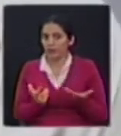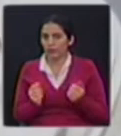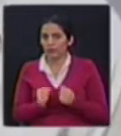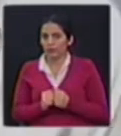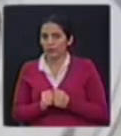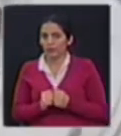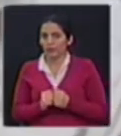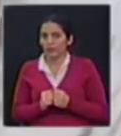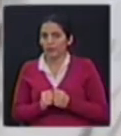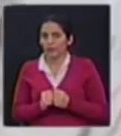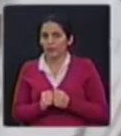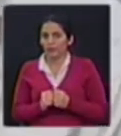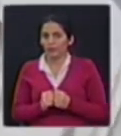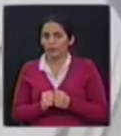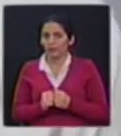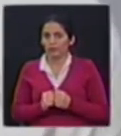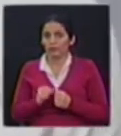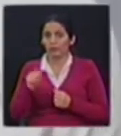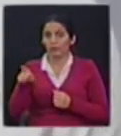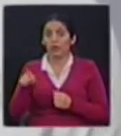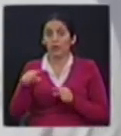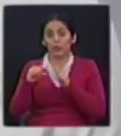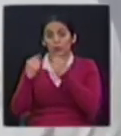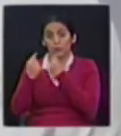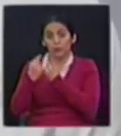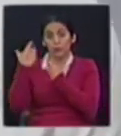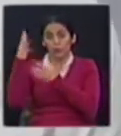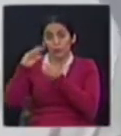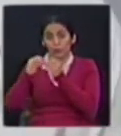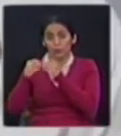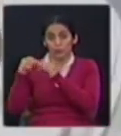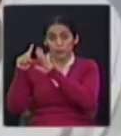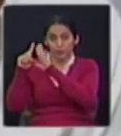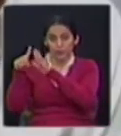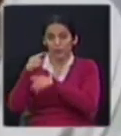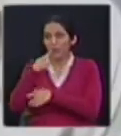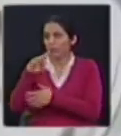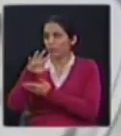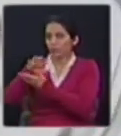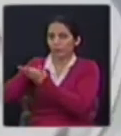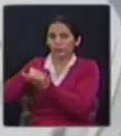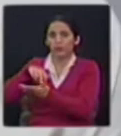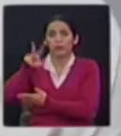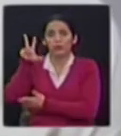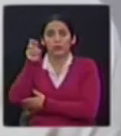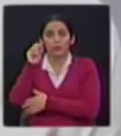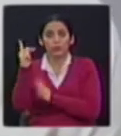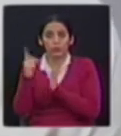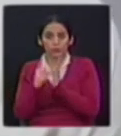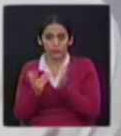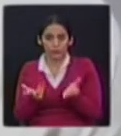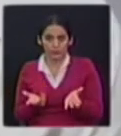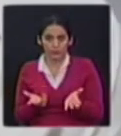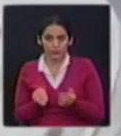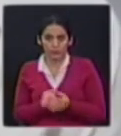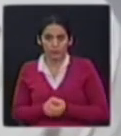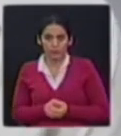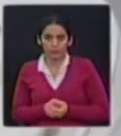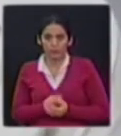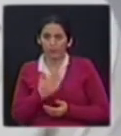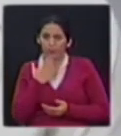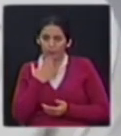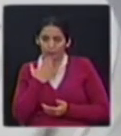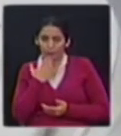6 30 puntos porcentuales, 30, de 53 a